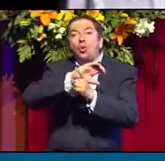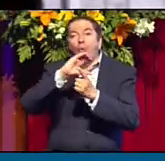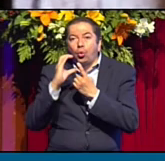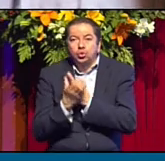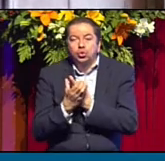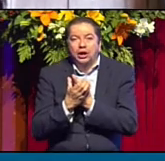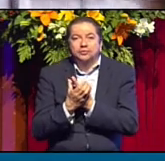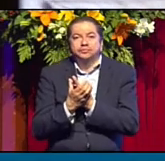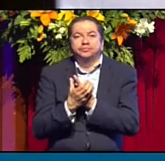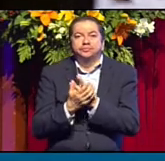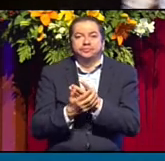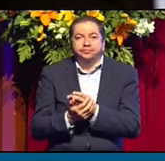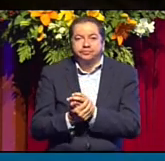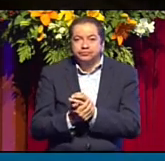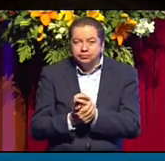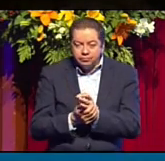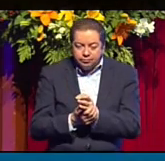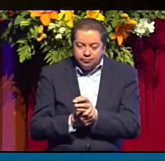cultural